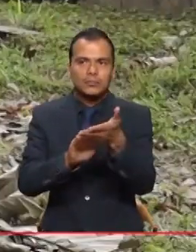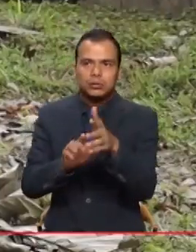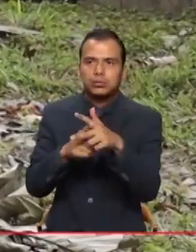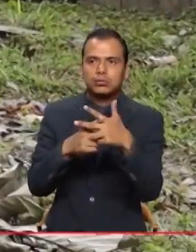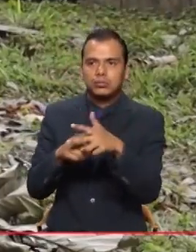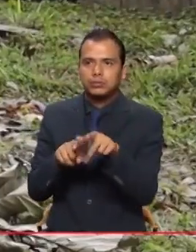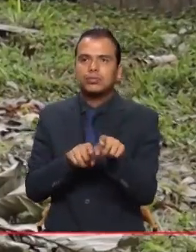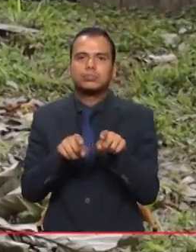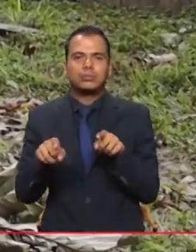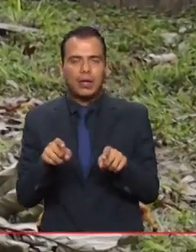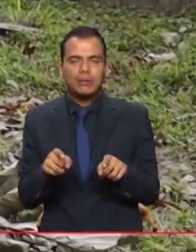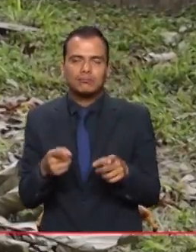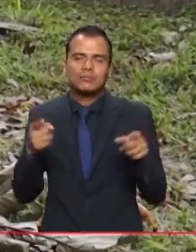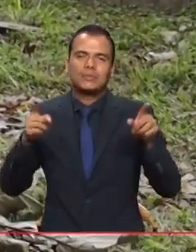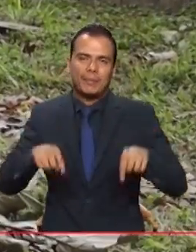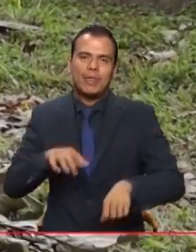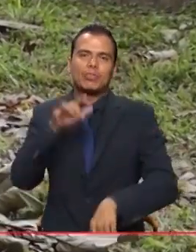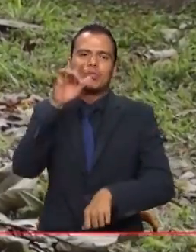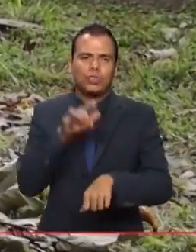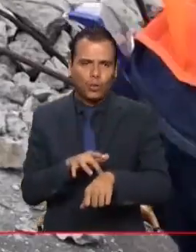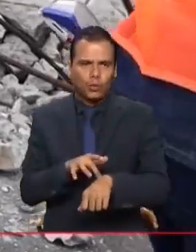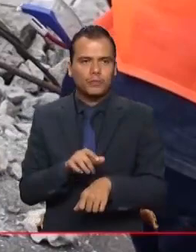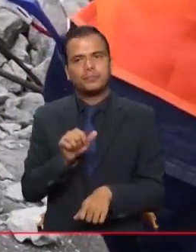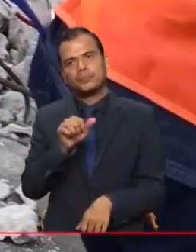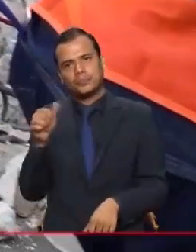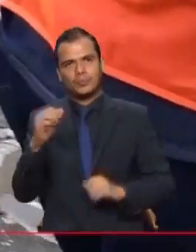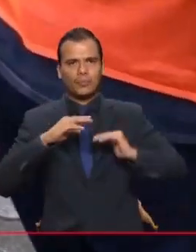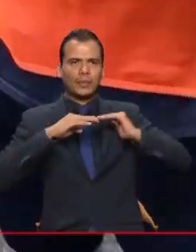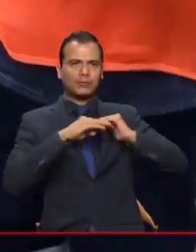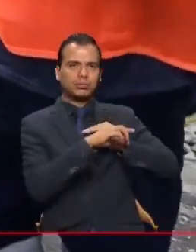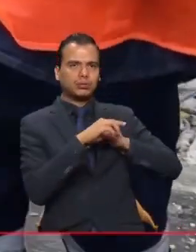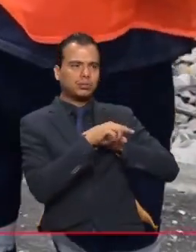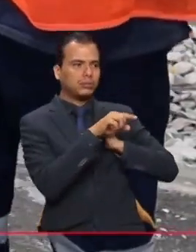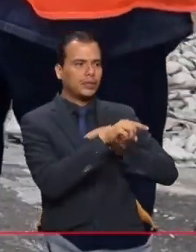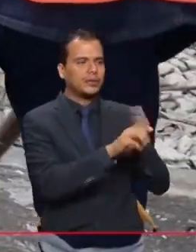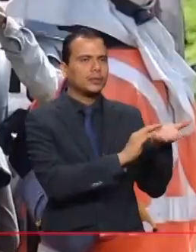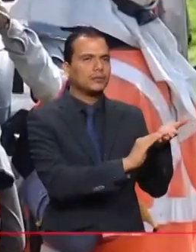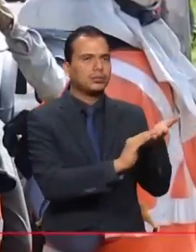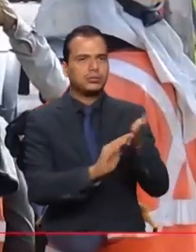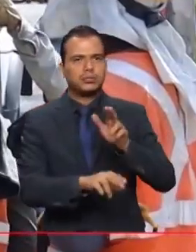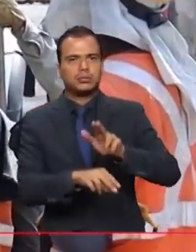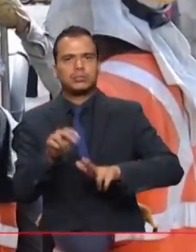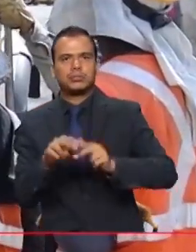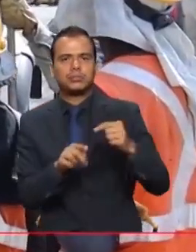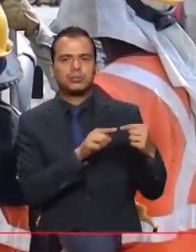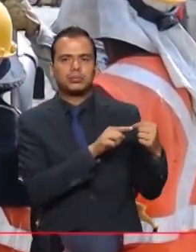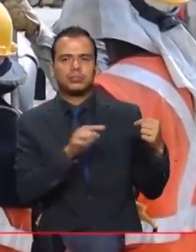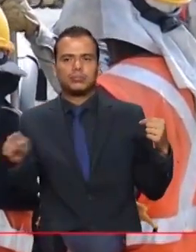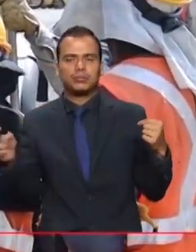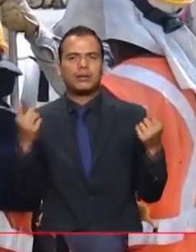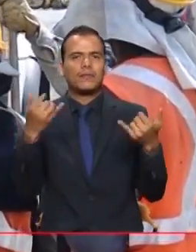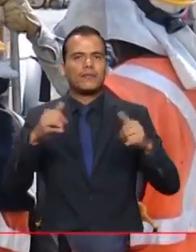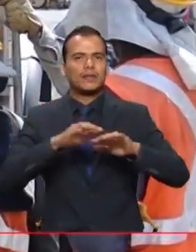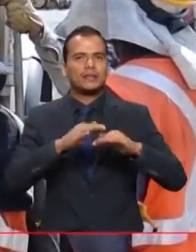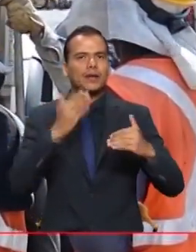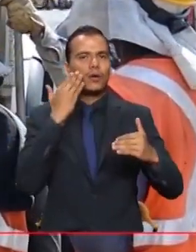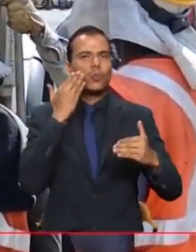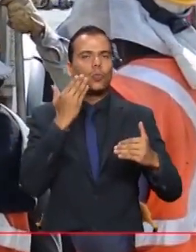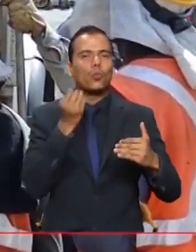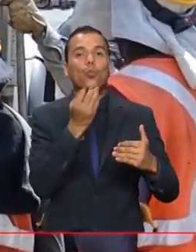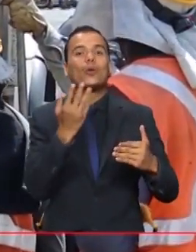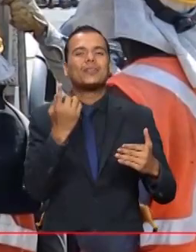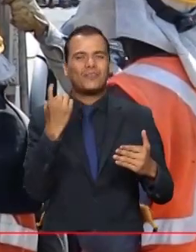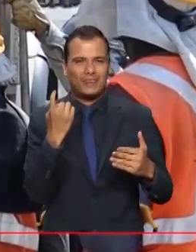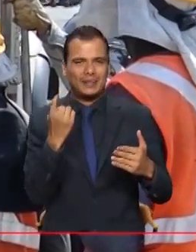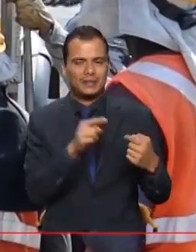mantenimiento. Con respecto al progreso de la doble calzada, restan 34 kilómetros para su finalización. Hasta